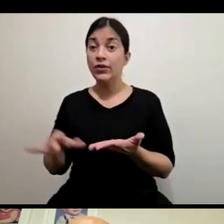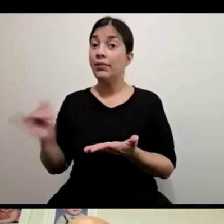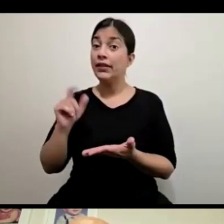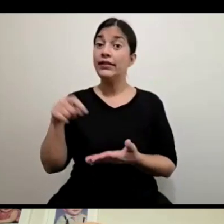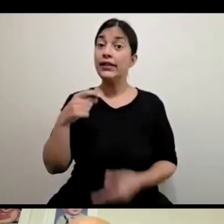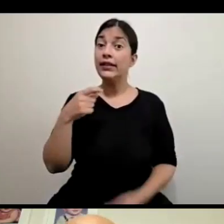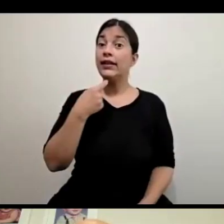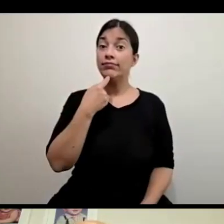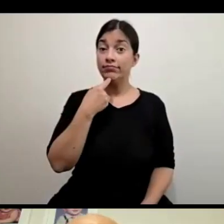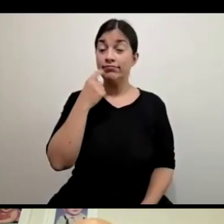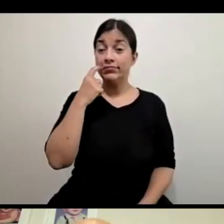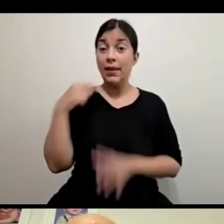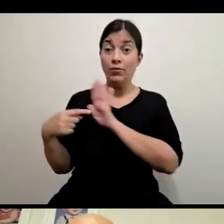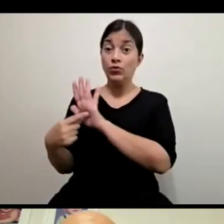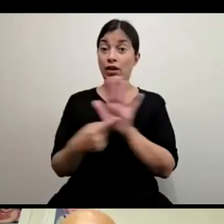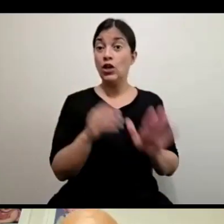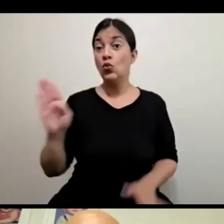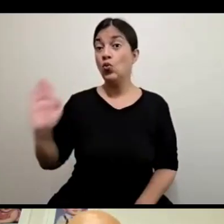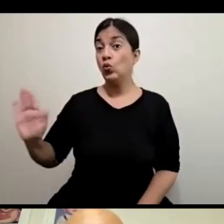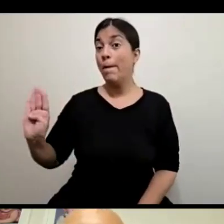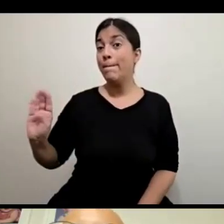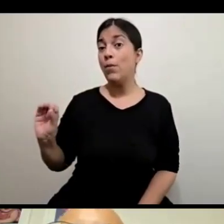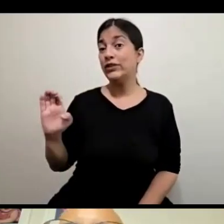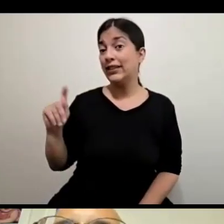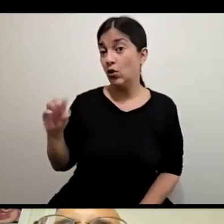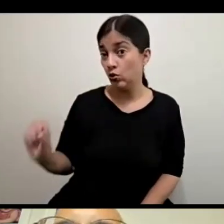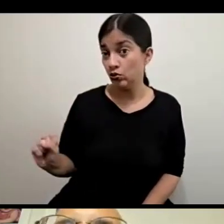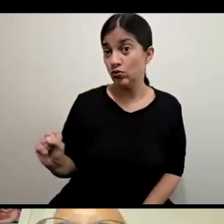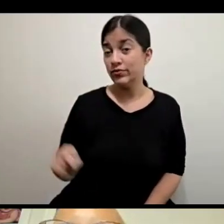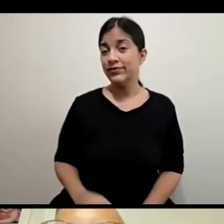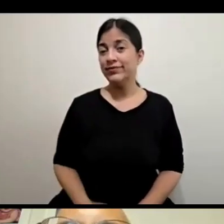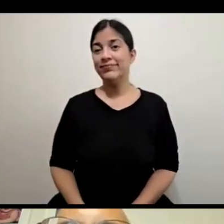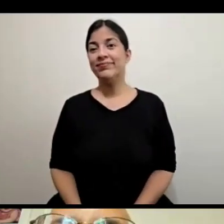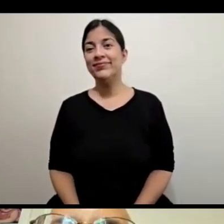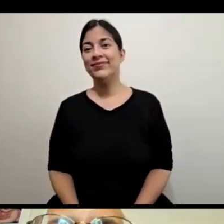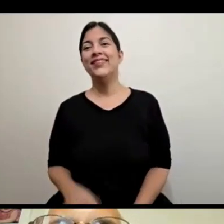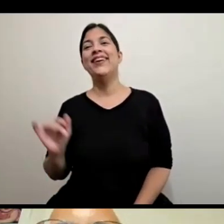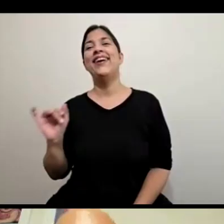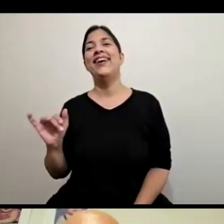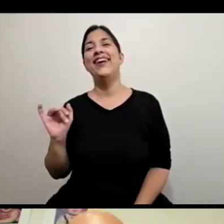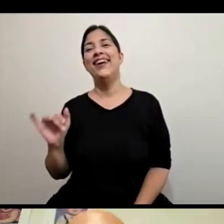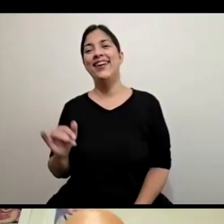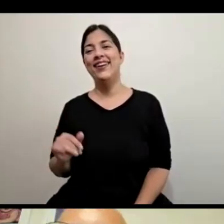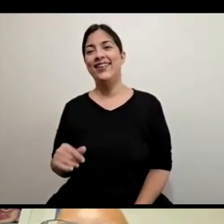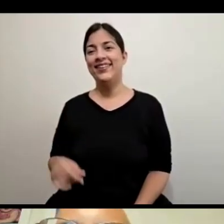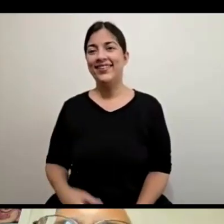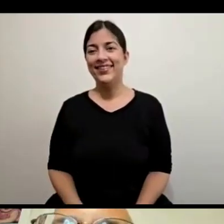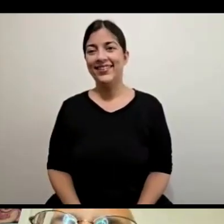tus bocetos. Tú me dijiste un poco, compañera aquí. Sí. Javier, se me olvidó tu nombre.